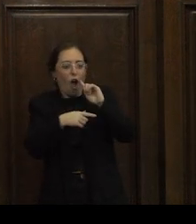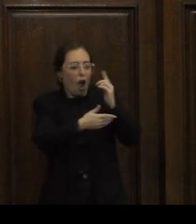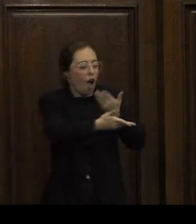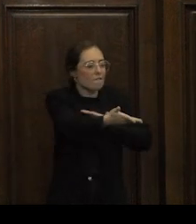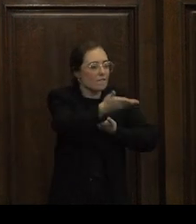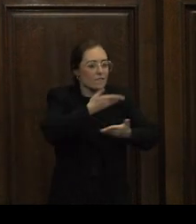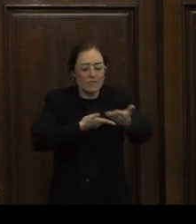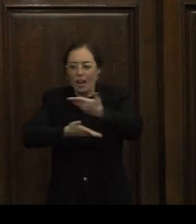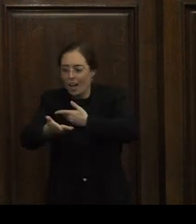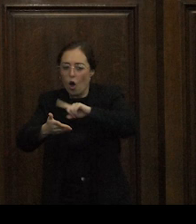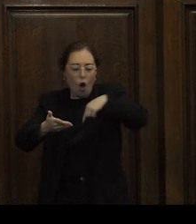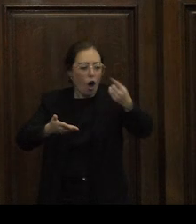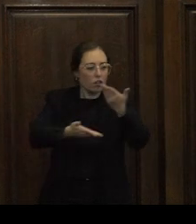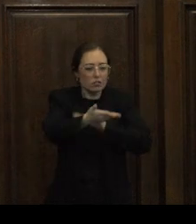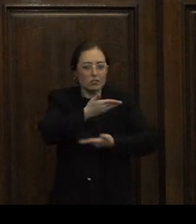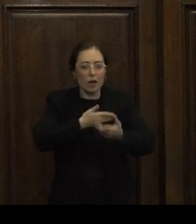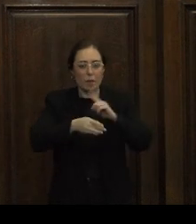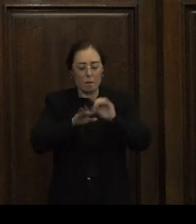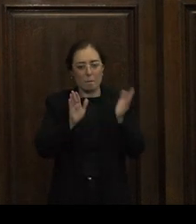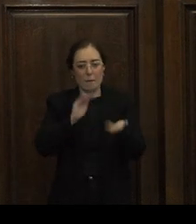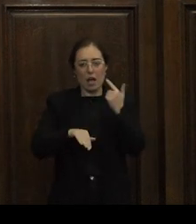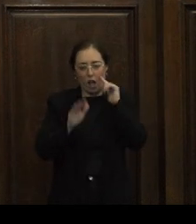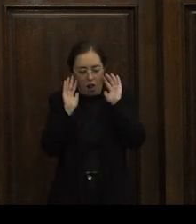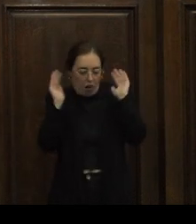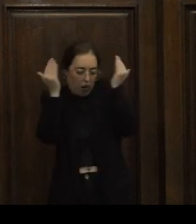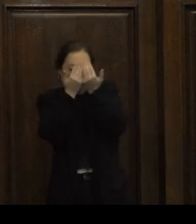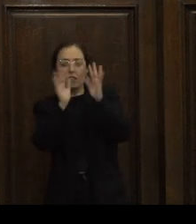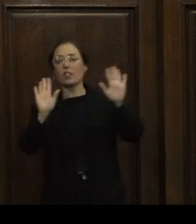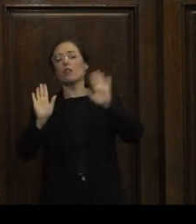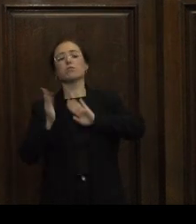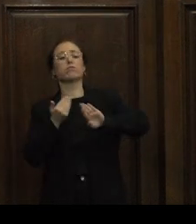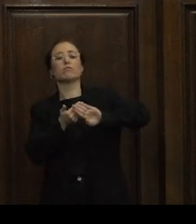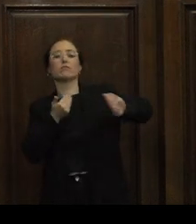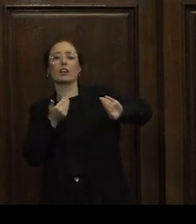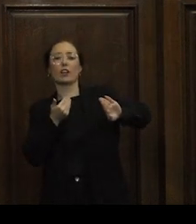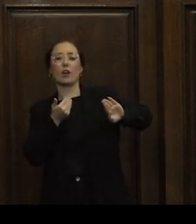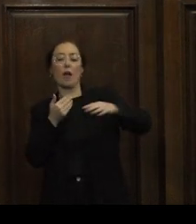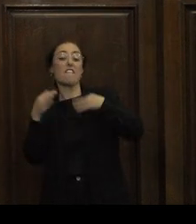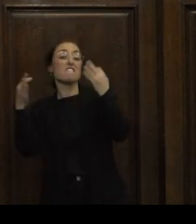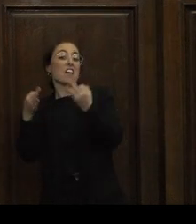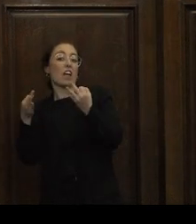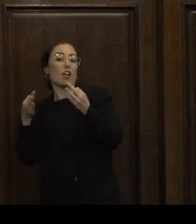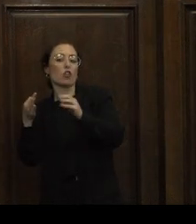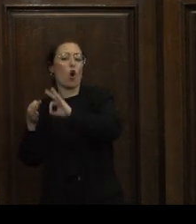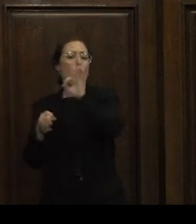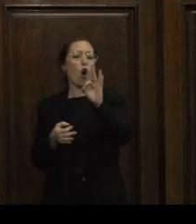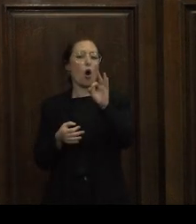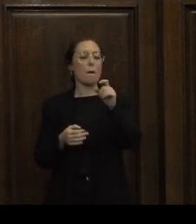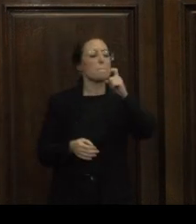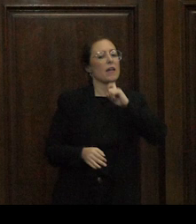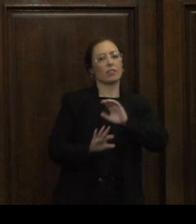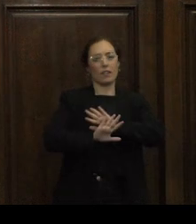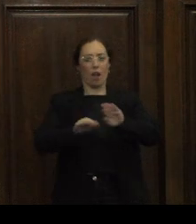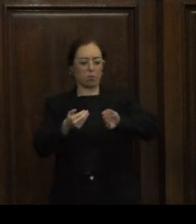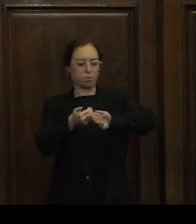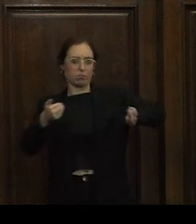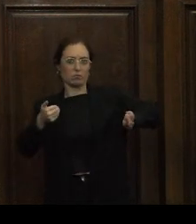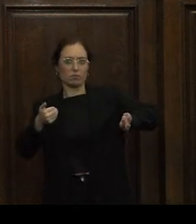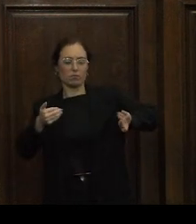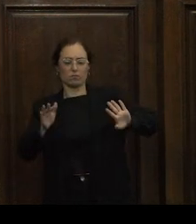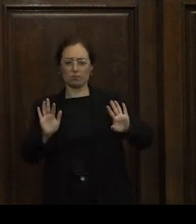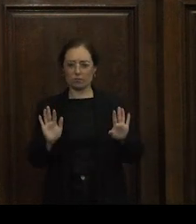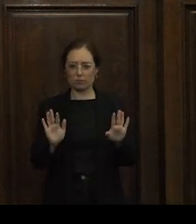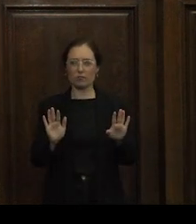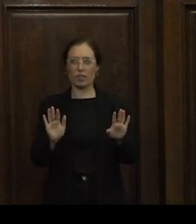social compartida, más represora, digamos así, ¿no? Y más alineada con o es verdad o no lo es. ¿Es